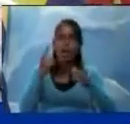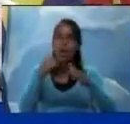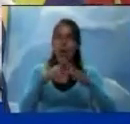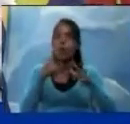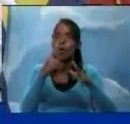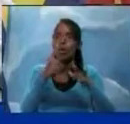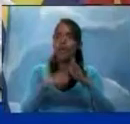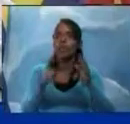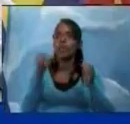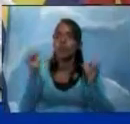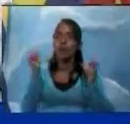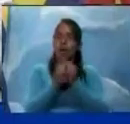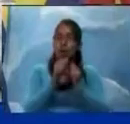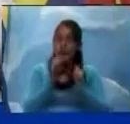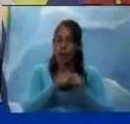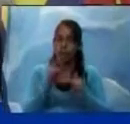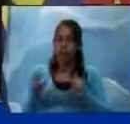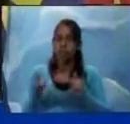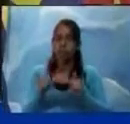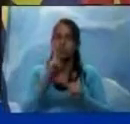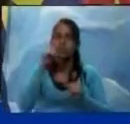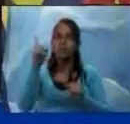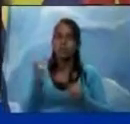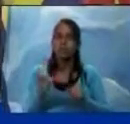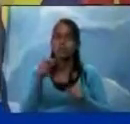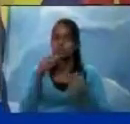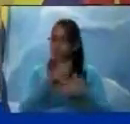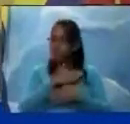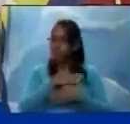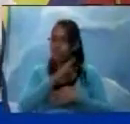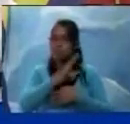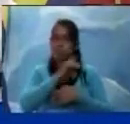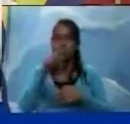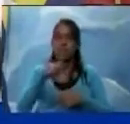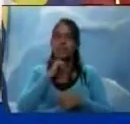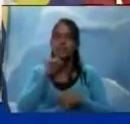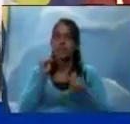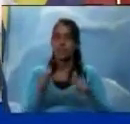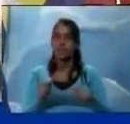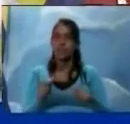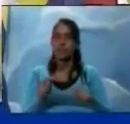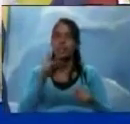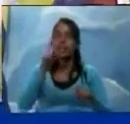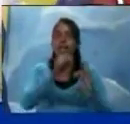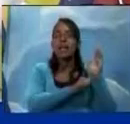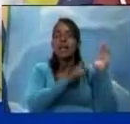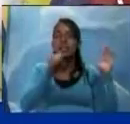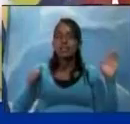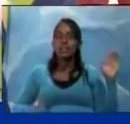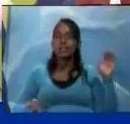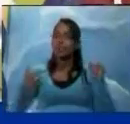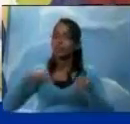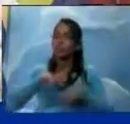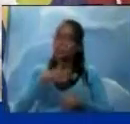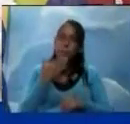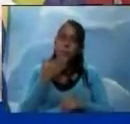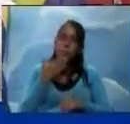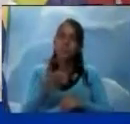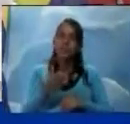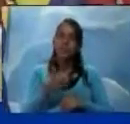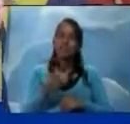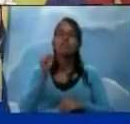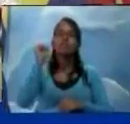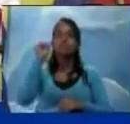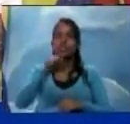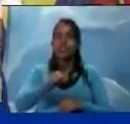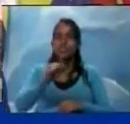cuentas con ellos. La pregunta mía es esta, mis amados hermanos. ¿El Señor nos va a pedir cuenta o no nos